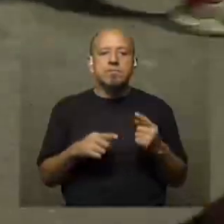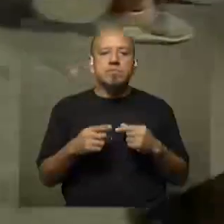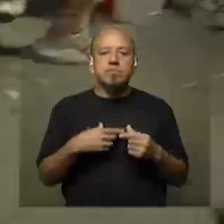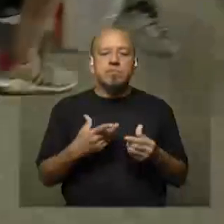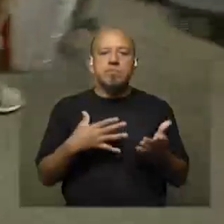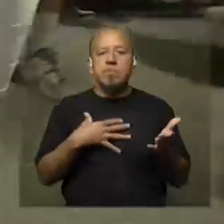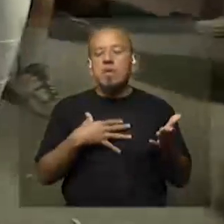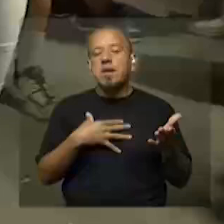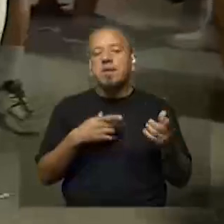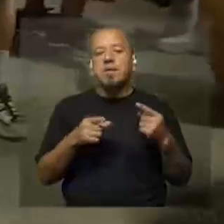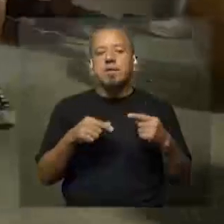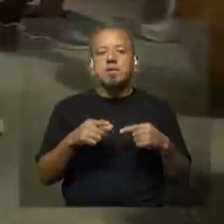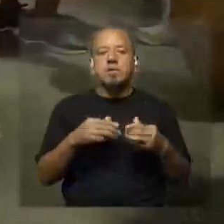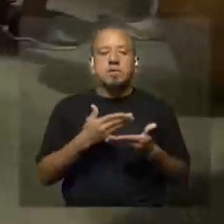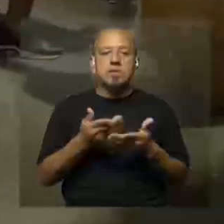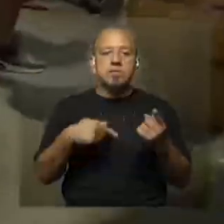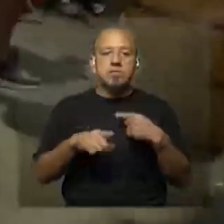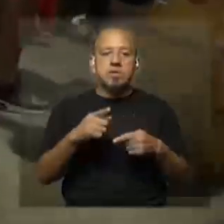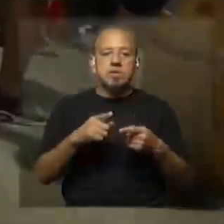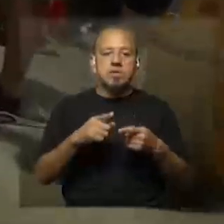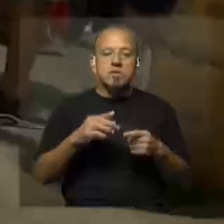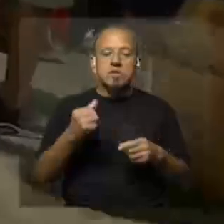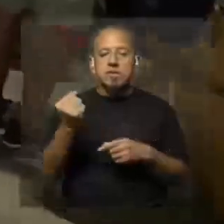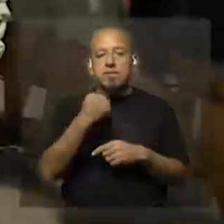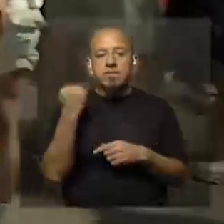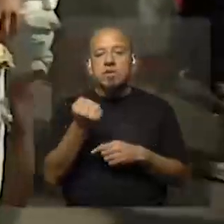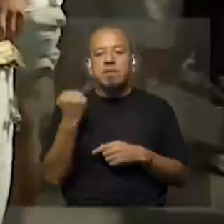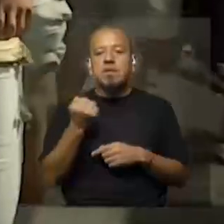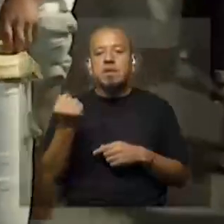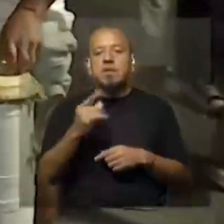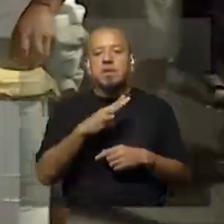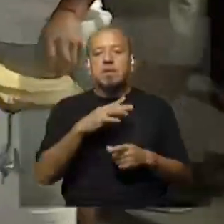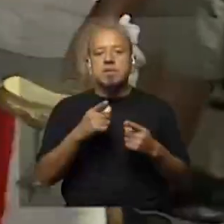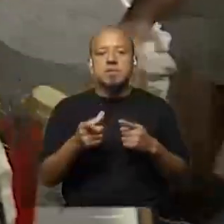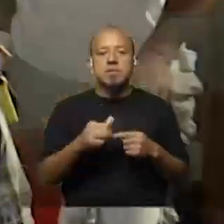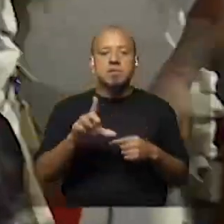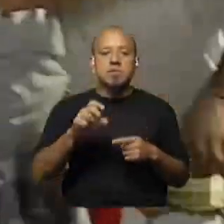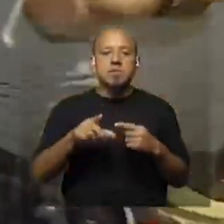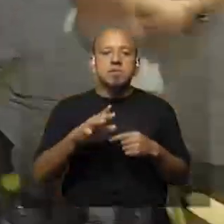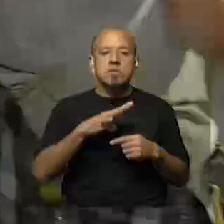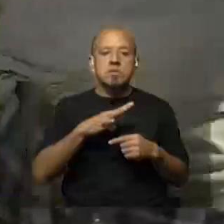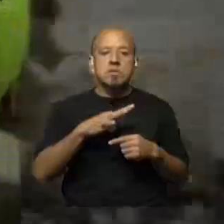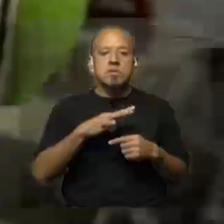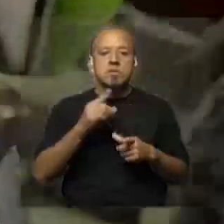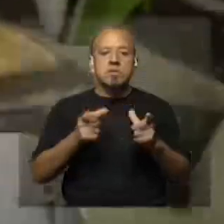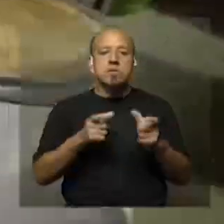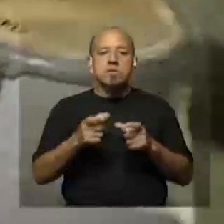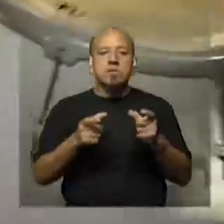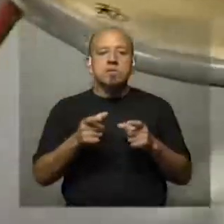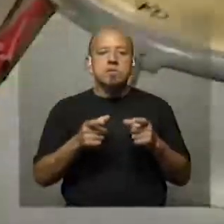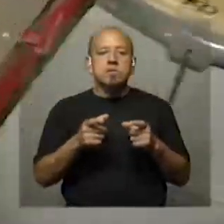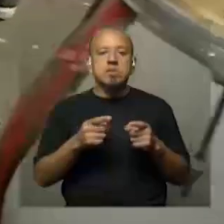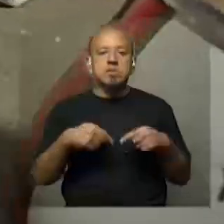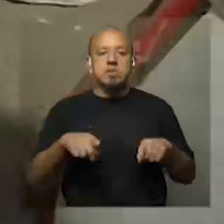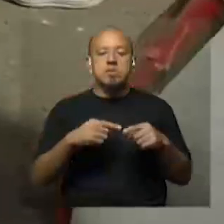también. Para reproducirlo y ser fieles en el sonido es fundamental que esté también, obviamente, gente que tocó